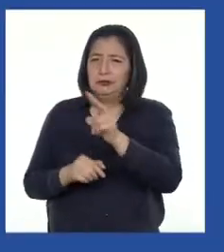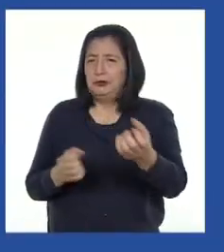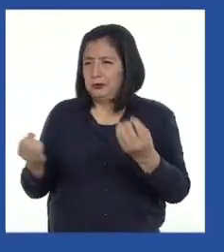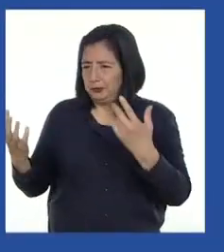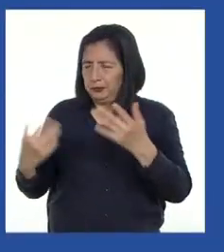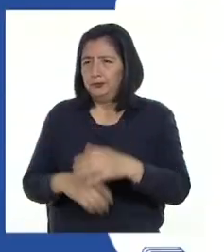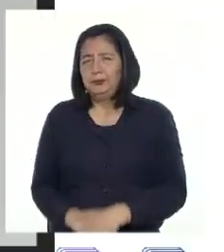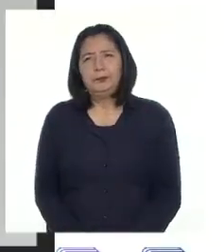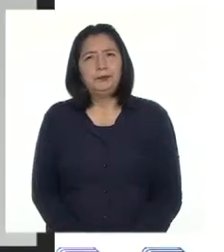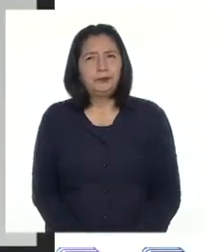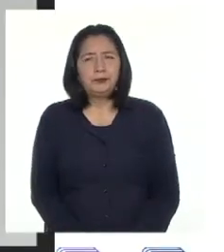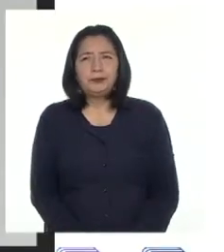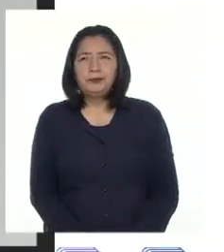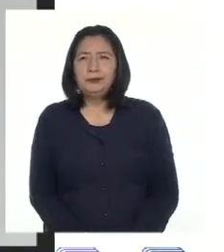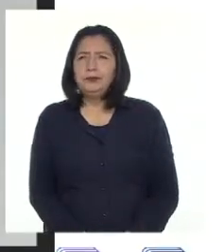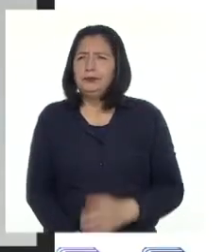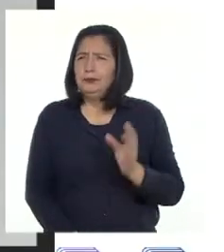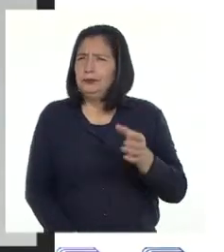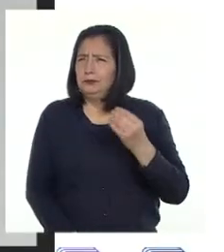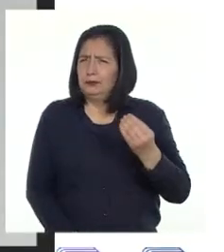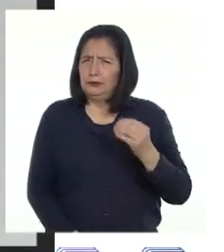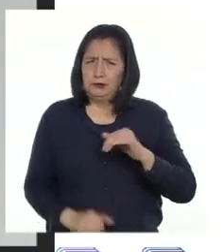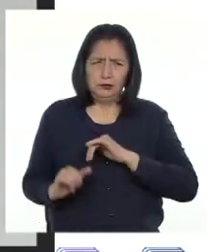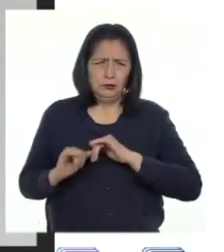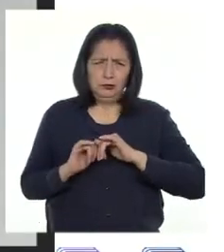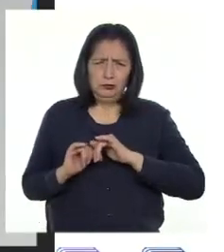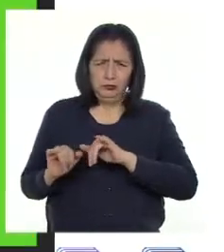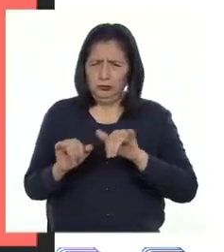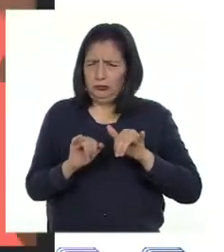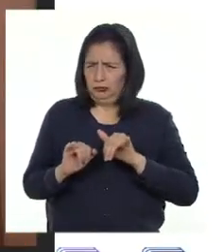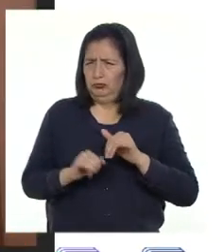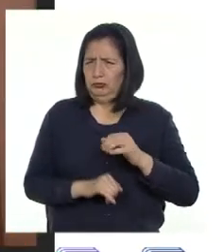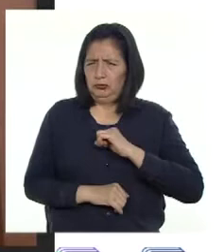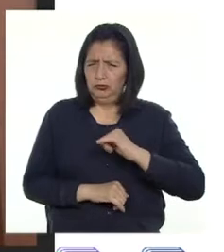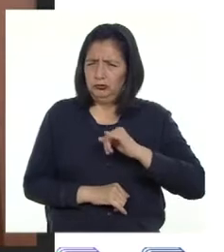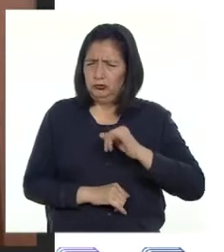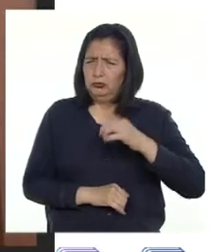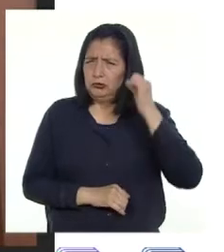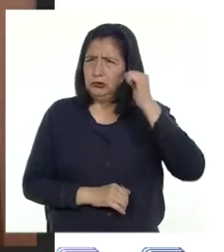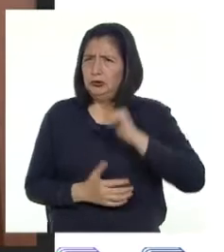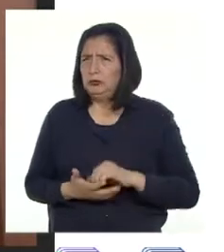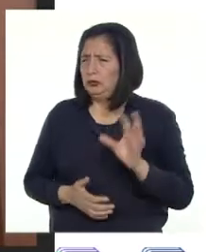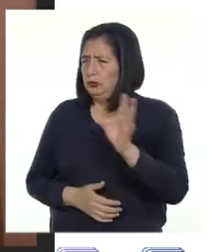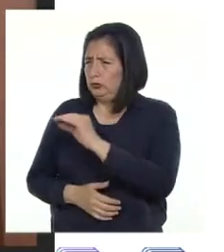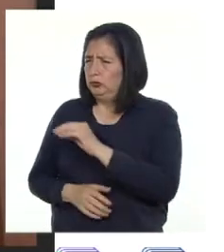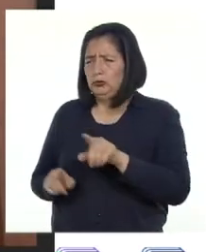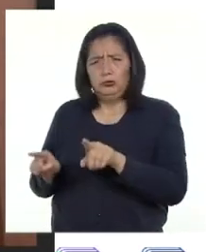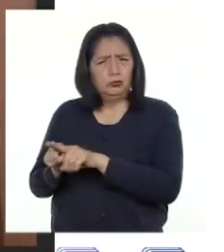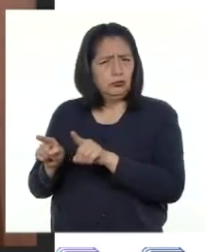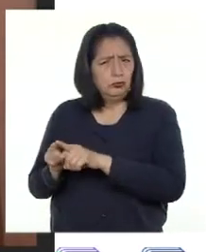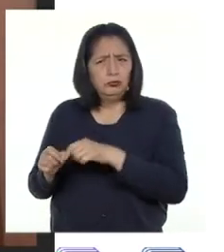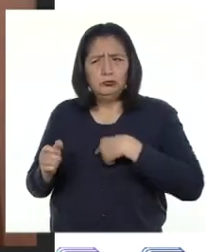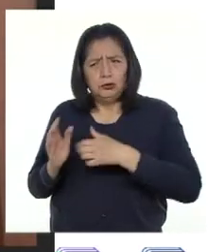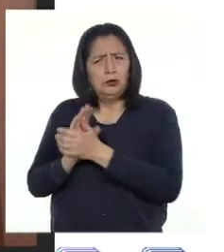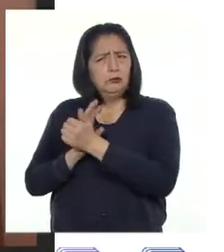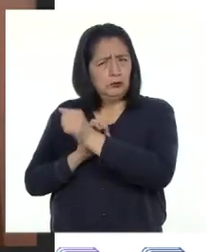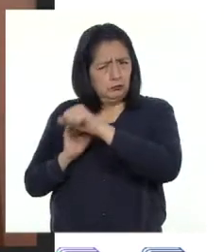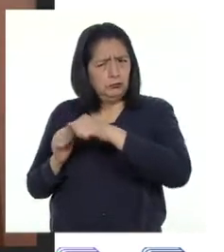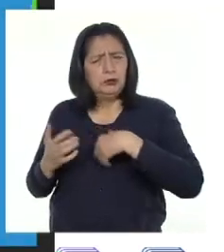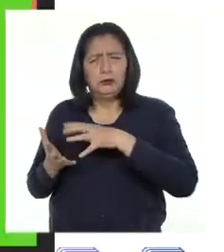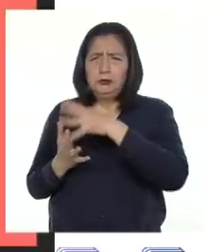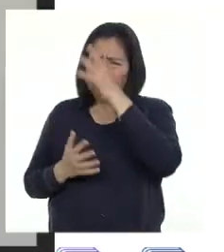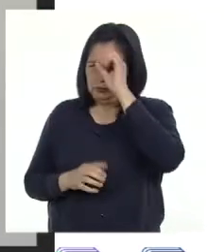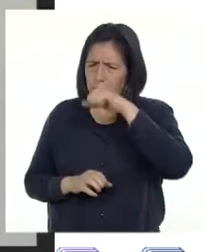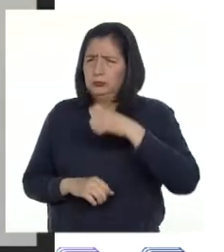dijeron. Porque tenemos los mismos derechos. Porque todos tenemos las mismas capacidades para